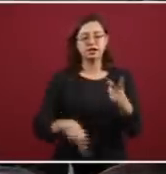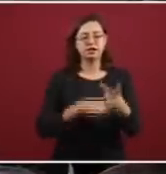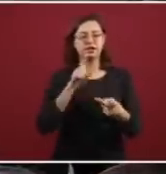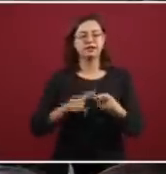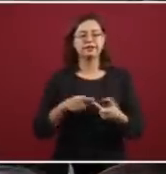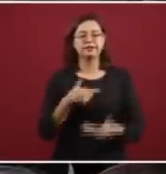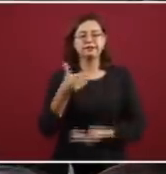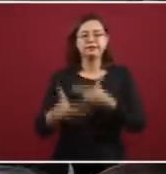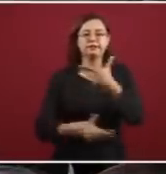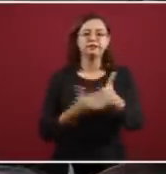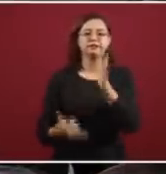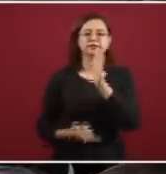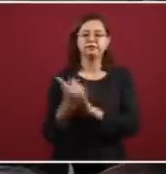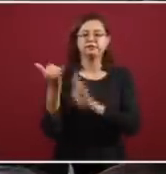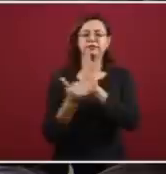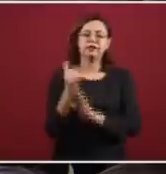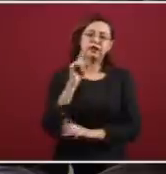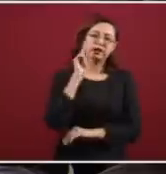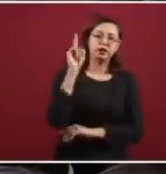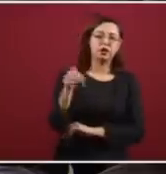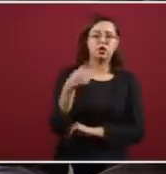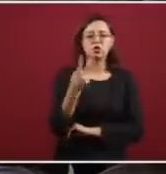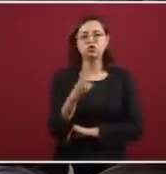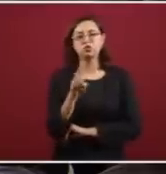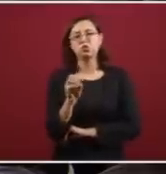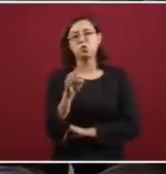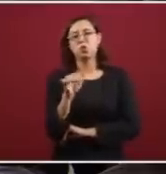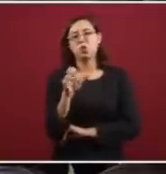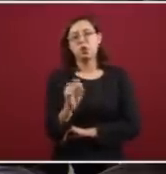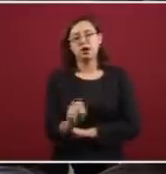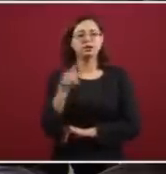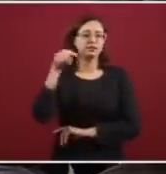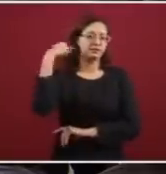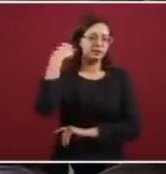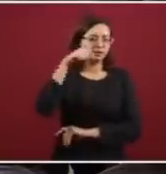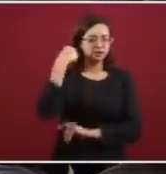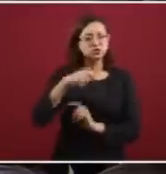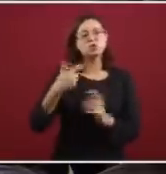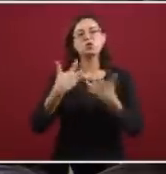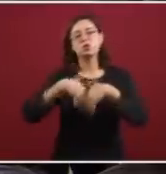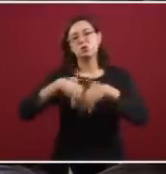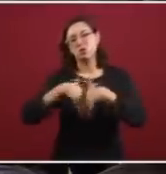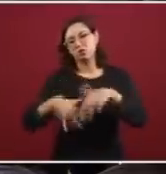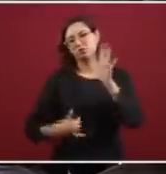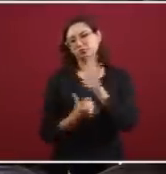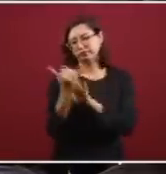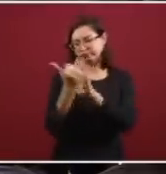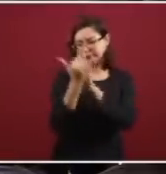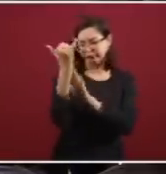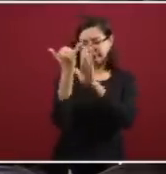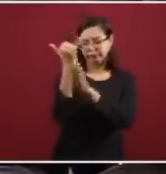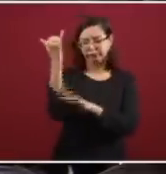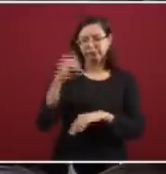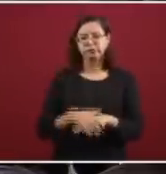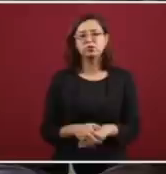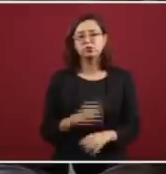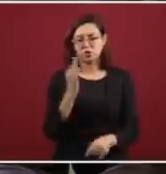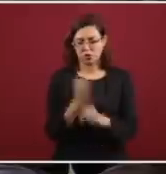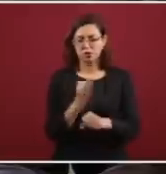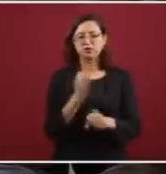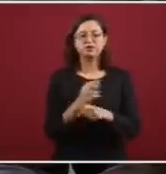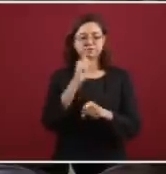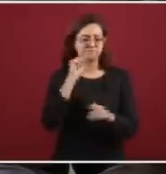en la construcción de la refinería de Dos Bocas, Paraíso, Tabasco. Esto lo vamos a estar